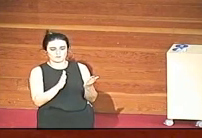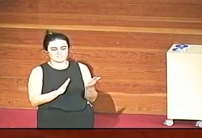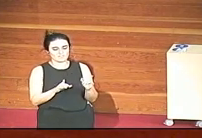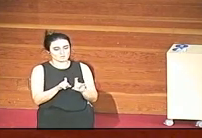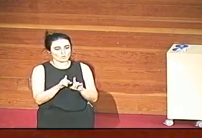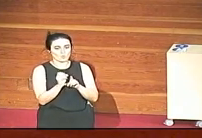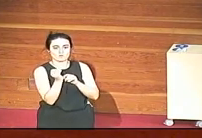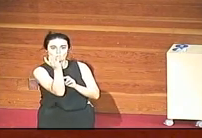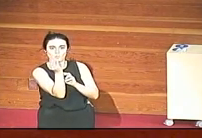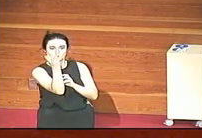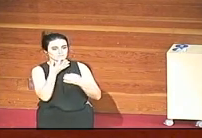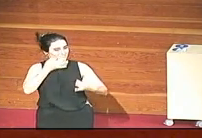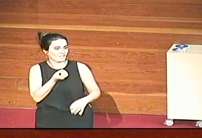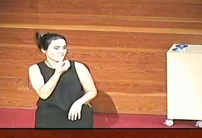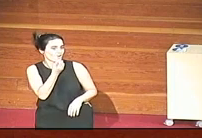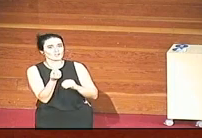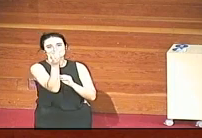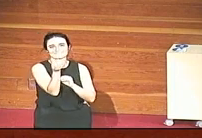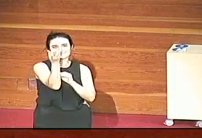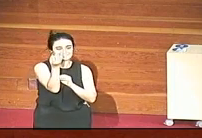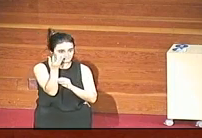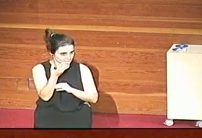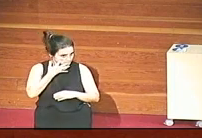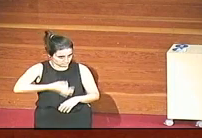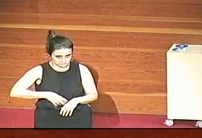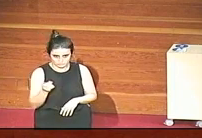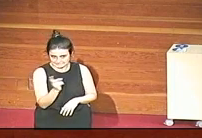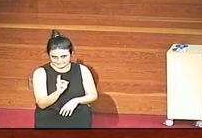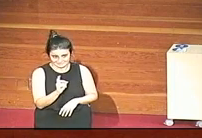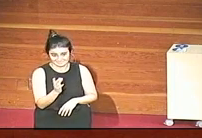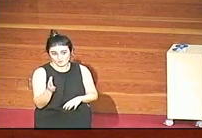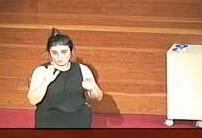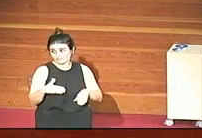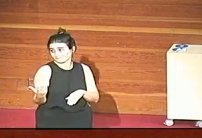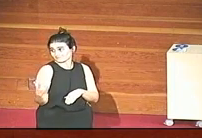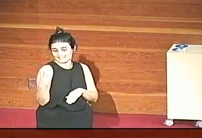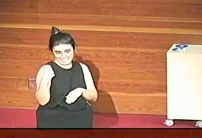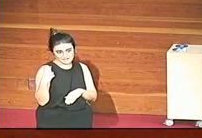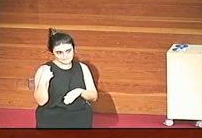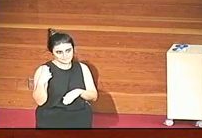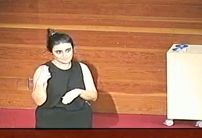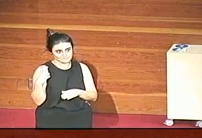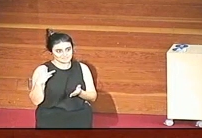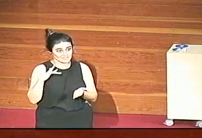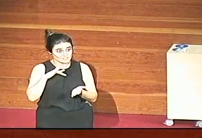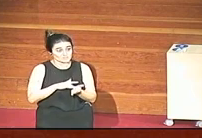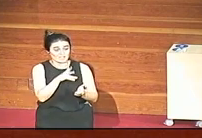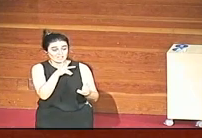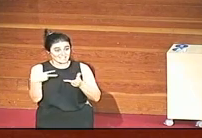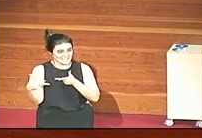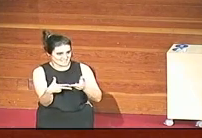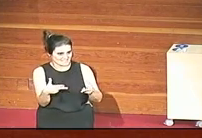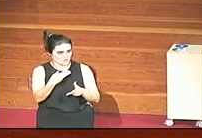chimeneas bueno la última ha sido antes de ayer que han hecho un vertido al río barbadún